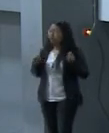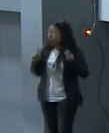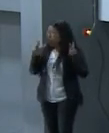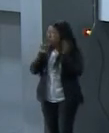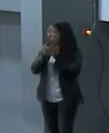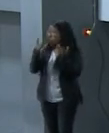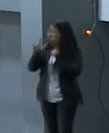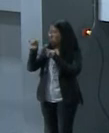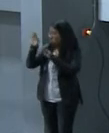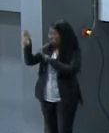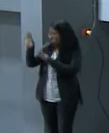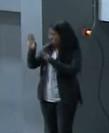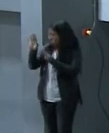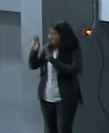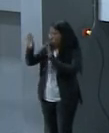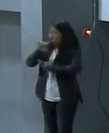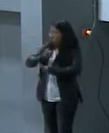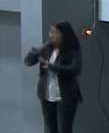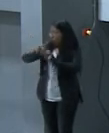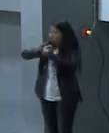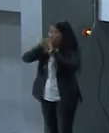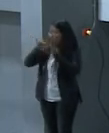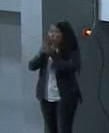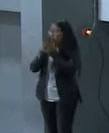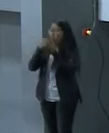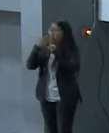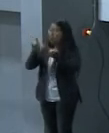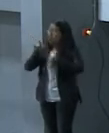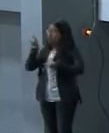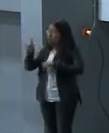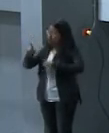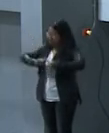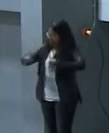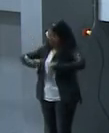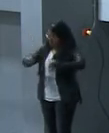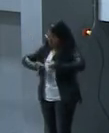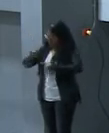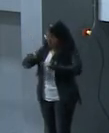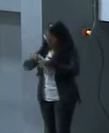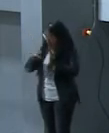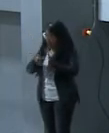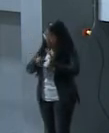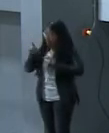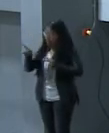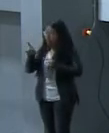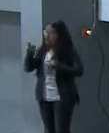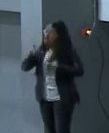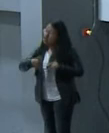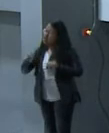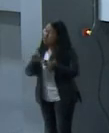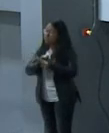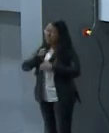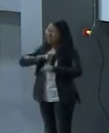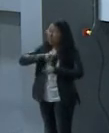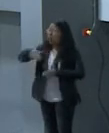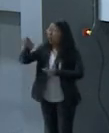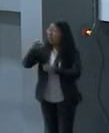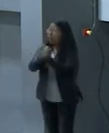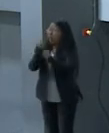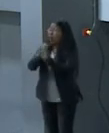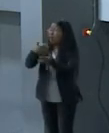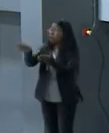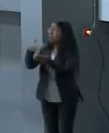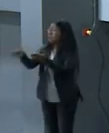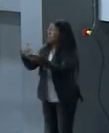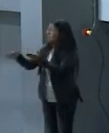representante legal de la universidad, nadie lo ponía en duda, solamente que consideramos que el derecho a administrar no significa, no es sinónimo de derecho a despedir trabajadores, con un